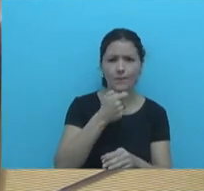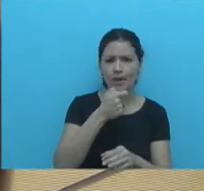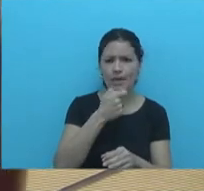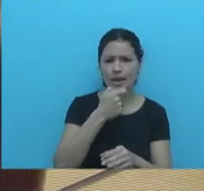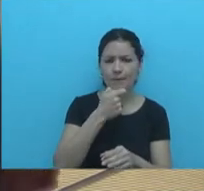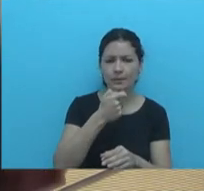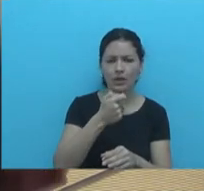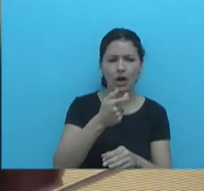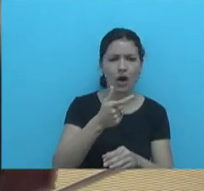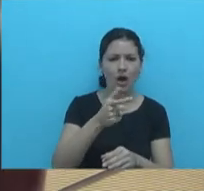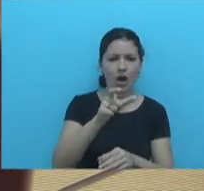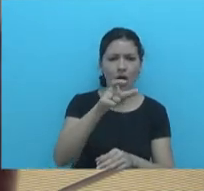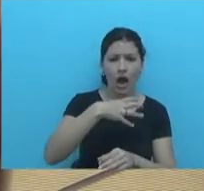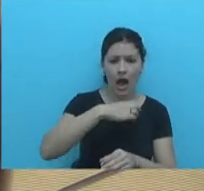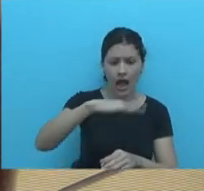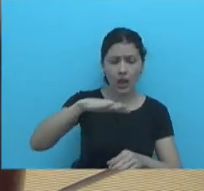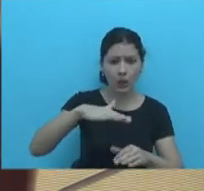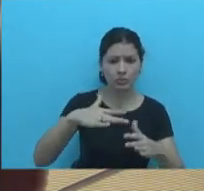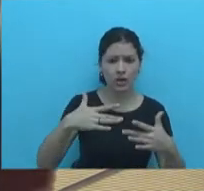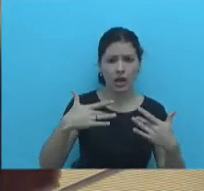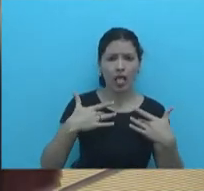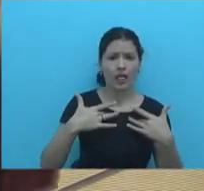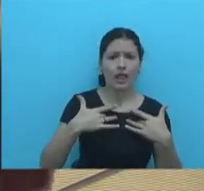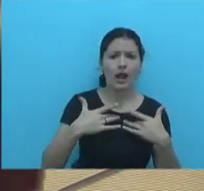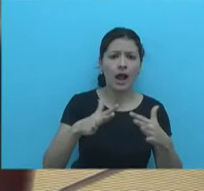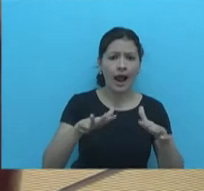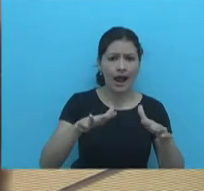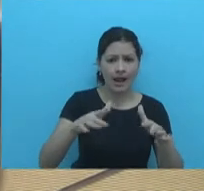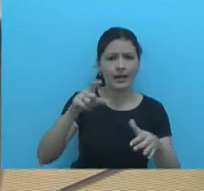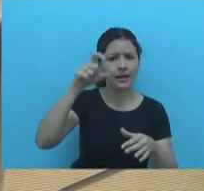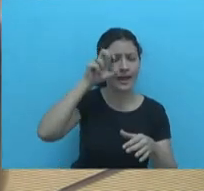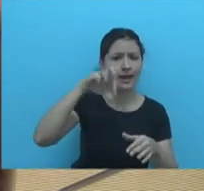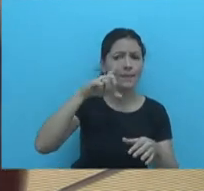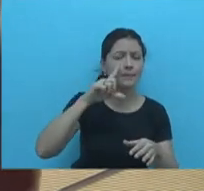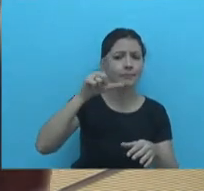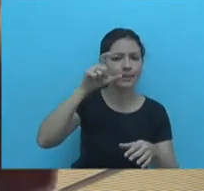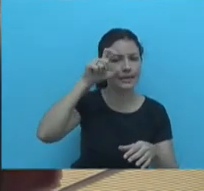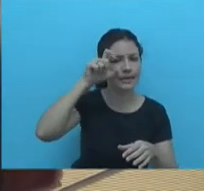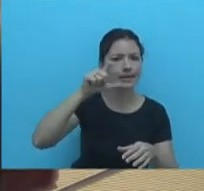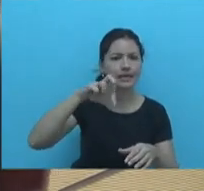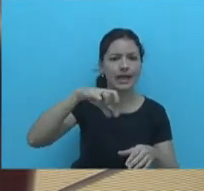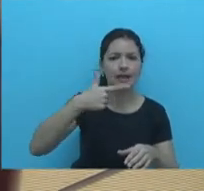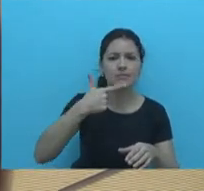dio un ataque epiléptico, por ejemplo, y ¿qué vas a hacer con un botiquín de primer auxilio en un caso así?